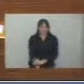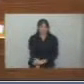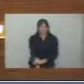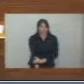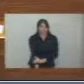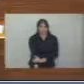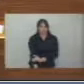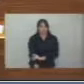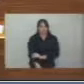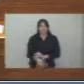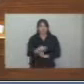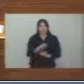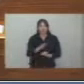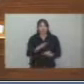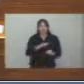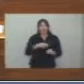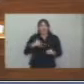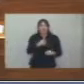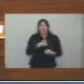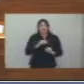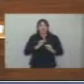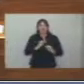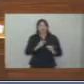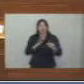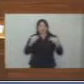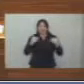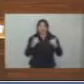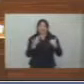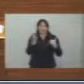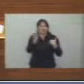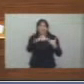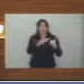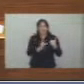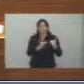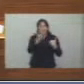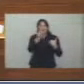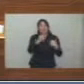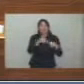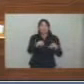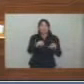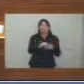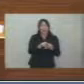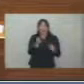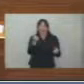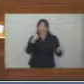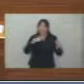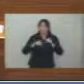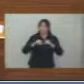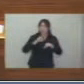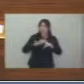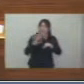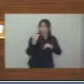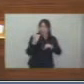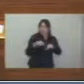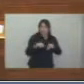es irresponsable su posición. Es absolutamente mezquina la actitud del lunes. Es